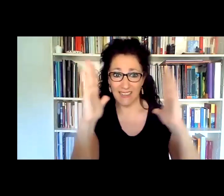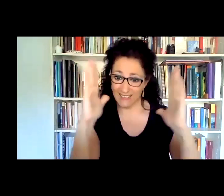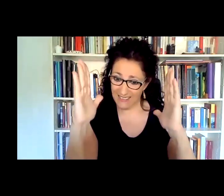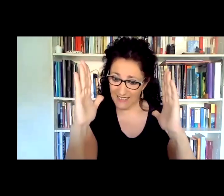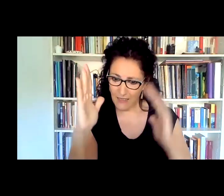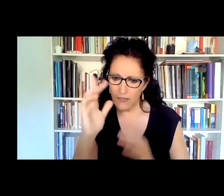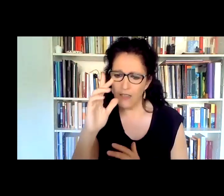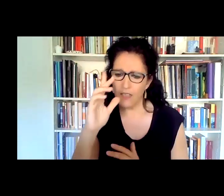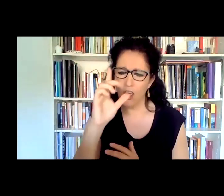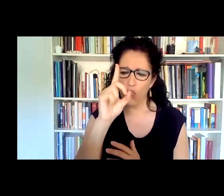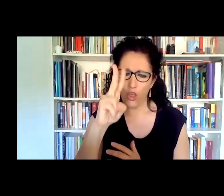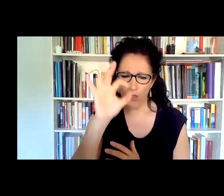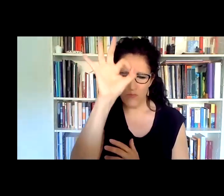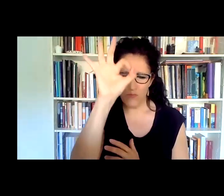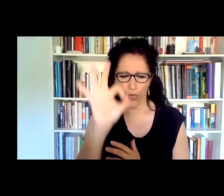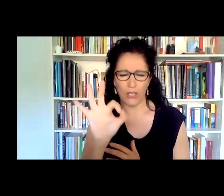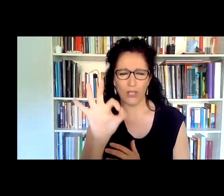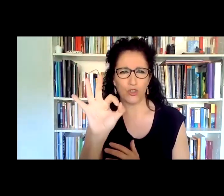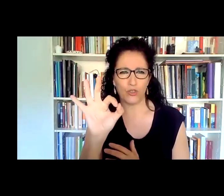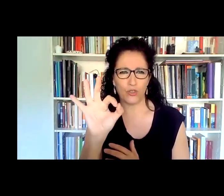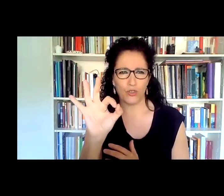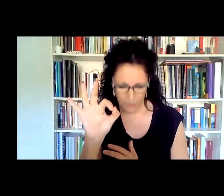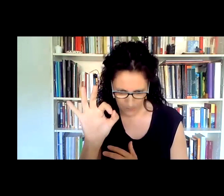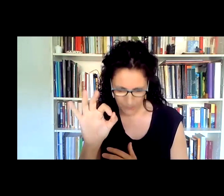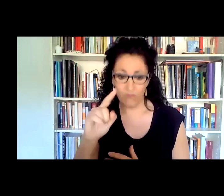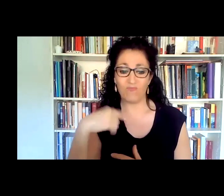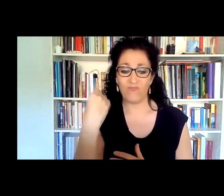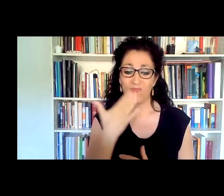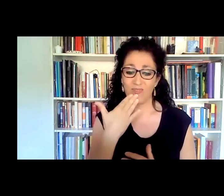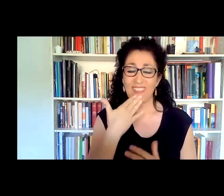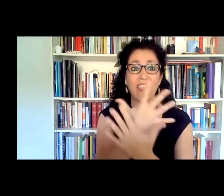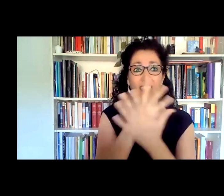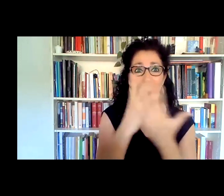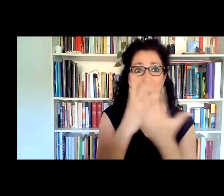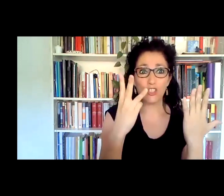De 13 a 17 años, el 12%.